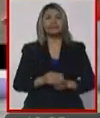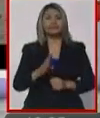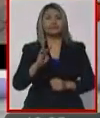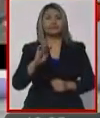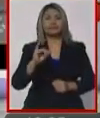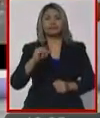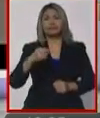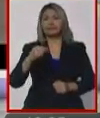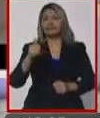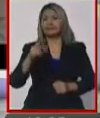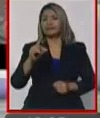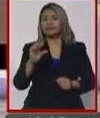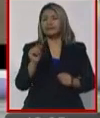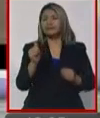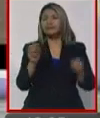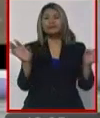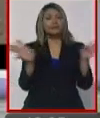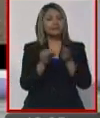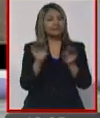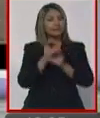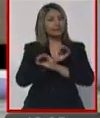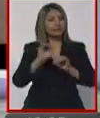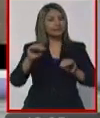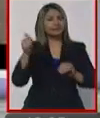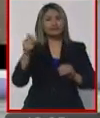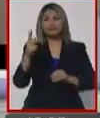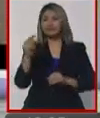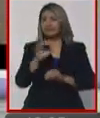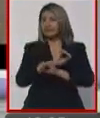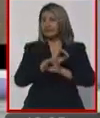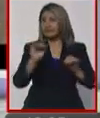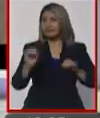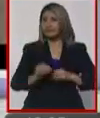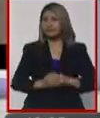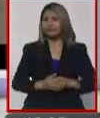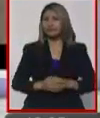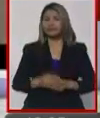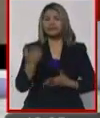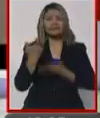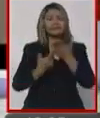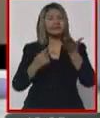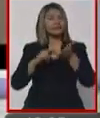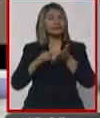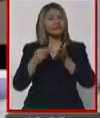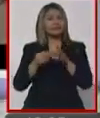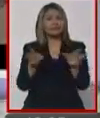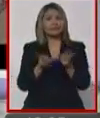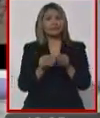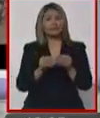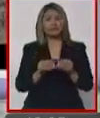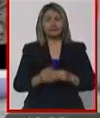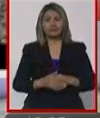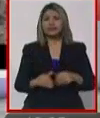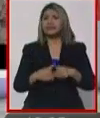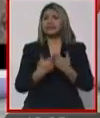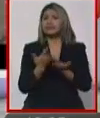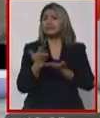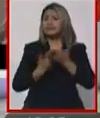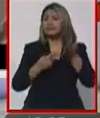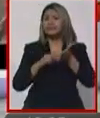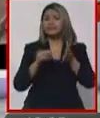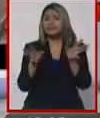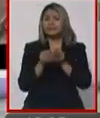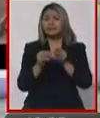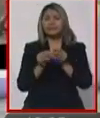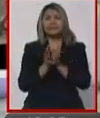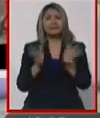brigada parlamentaria, ni en la asamblea, ni tampoco en ninguno de los medios de comunicación de ustedes. ¿Cómo se califica esta audiencia pública? ¿Perdón? ¿Cómo se califica